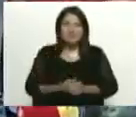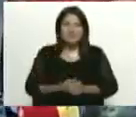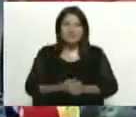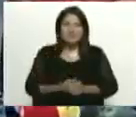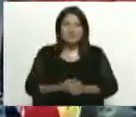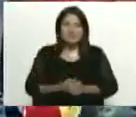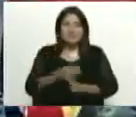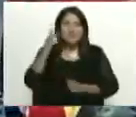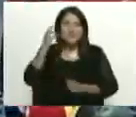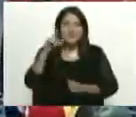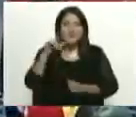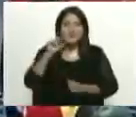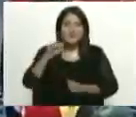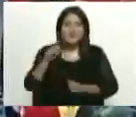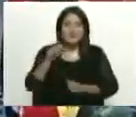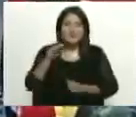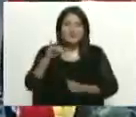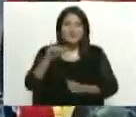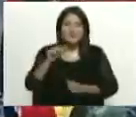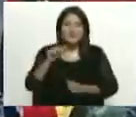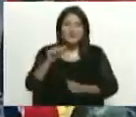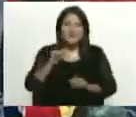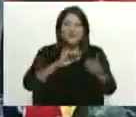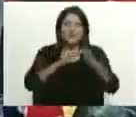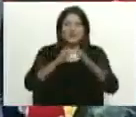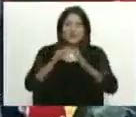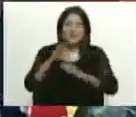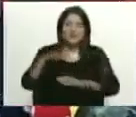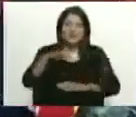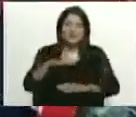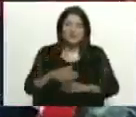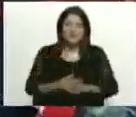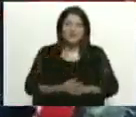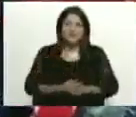Levia Pérez, Comunidad San Vicente.